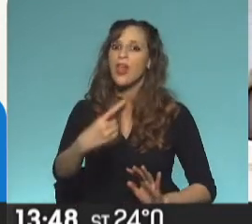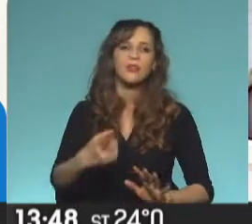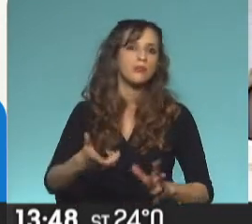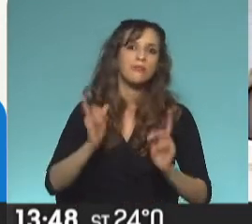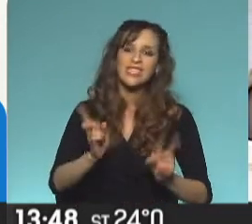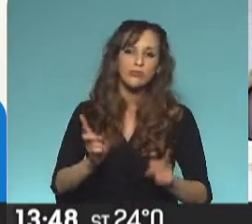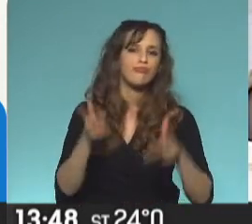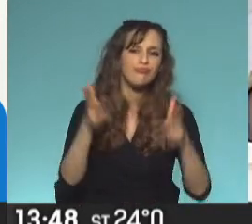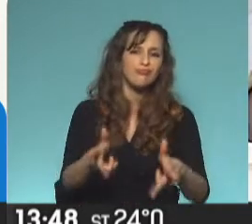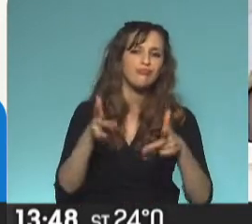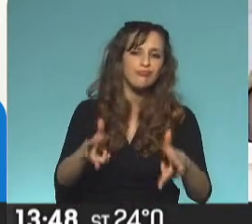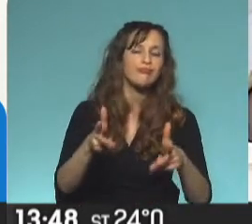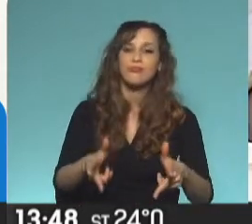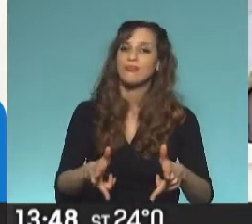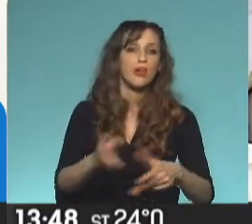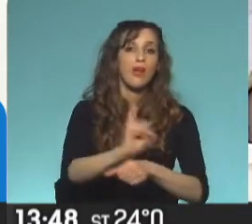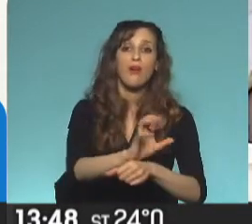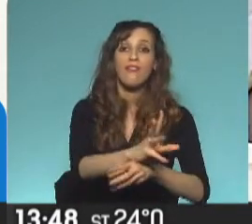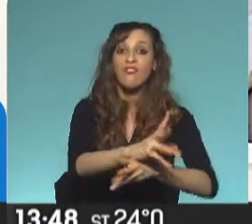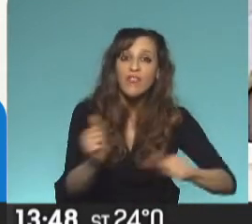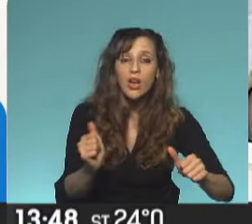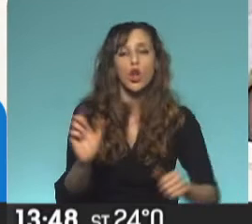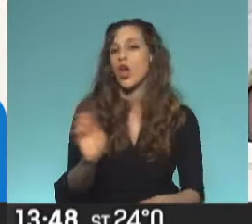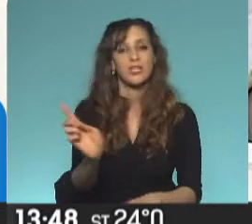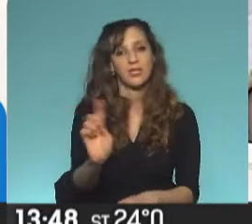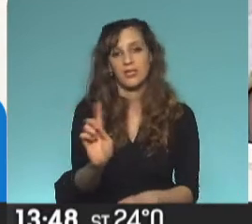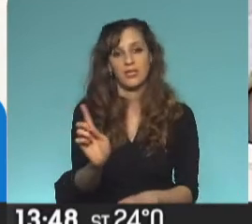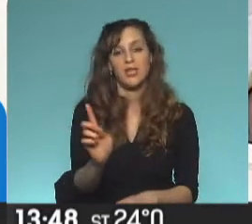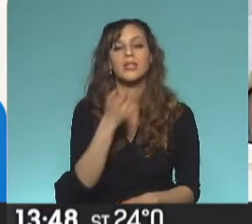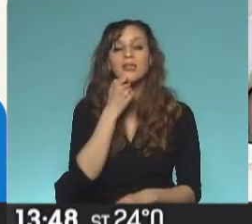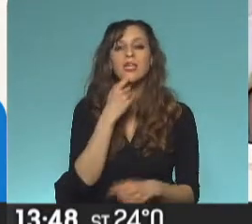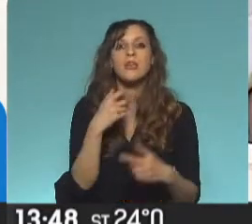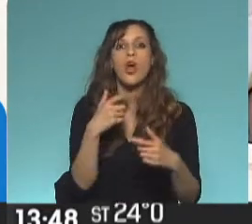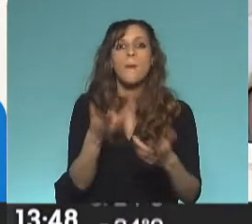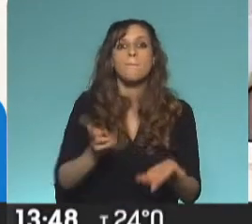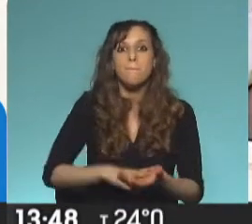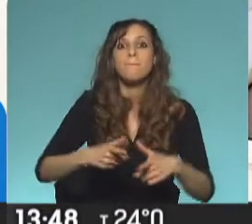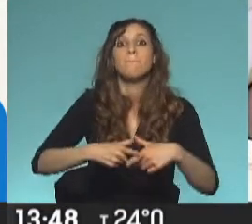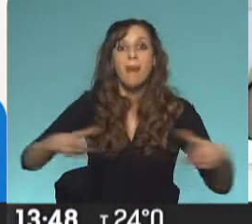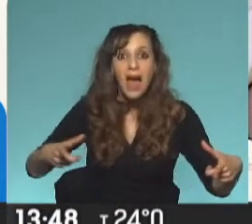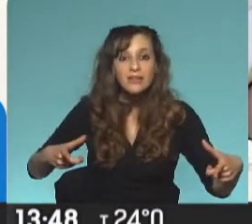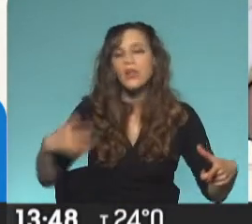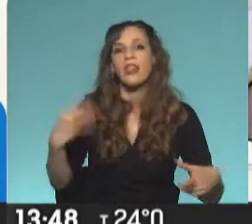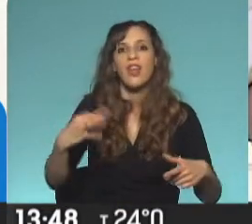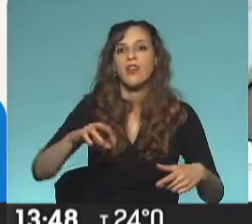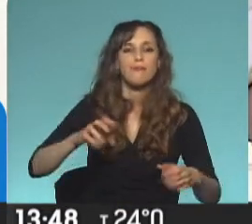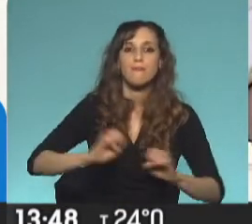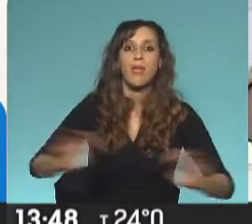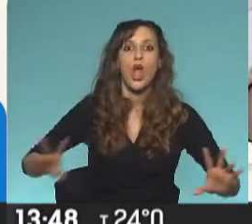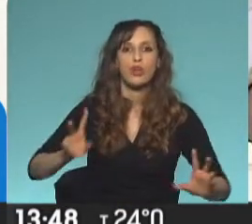venimos diciendo que el tema existe que los contactos están creciendo y que si siguen creciendo va a haber que aplicar más restricciones